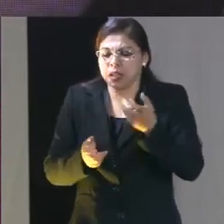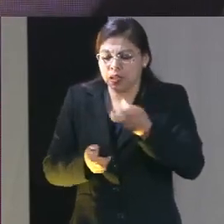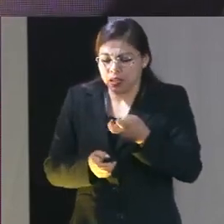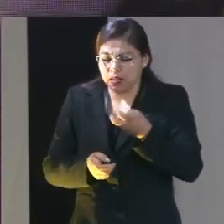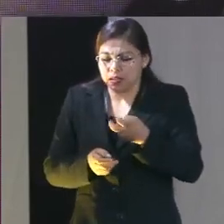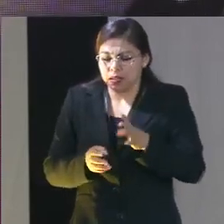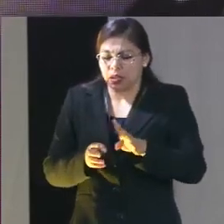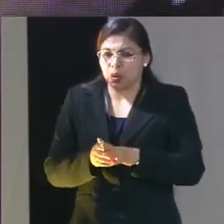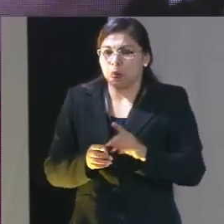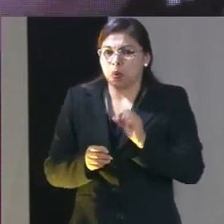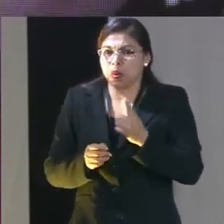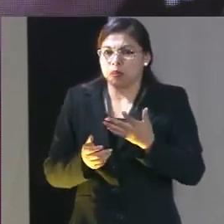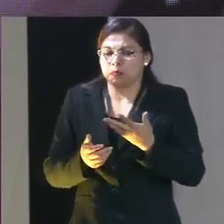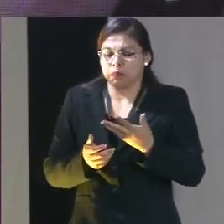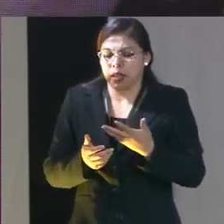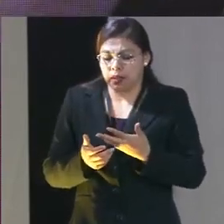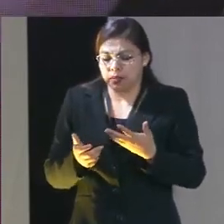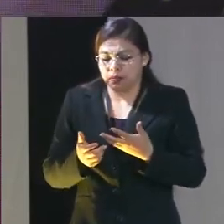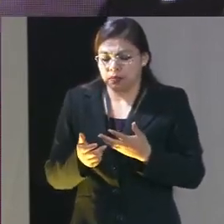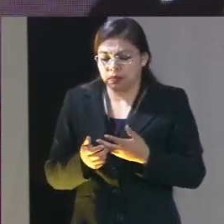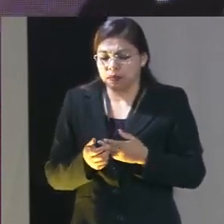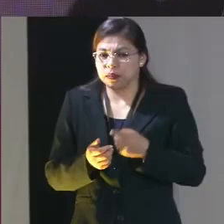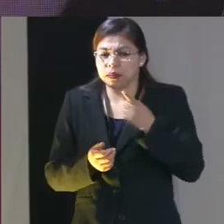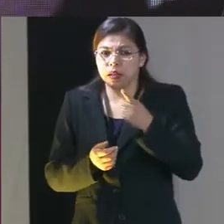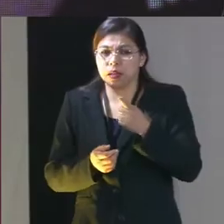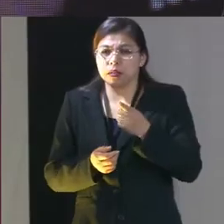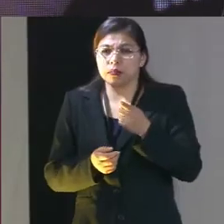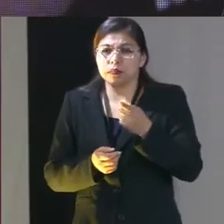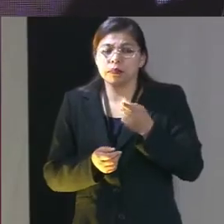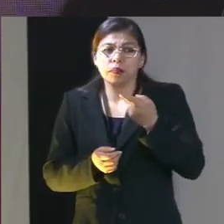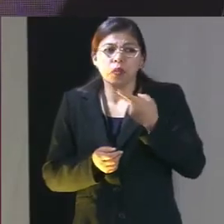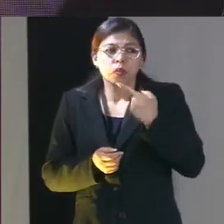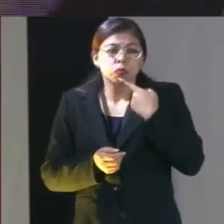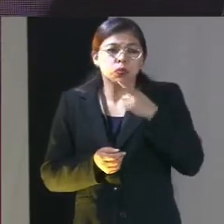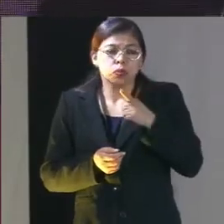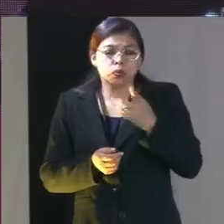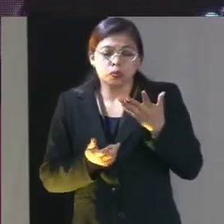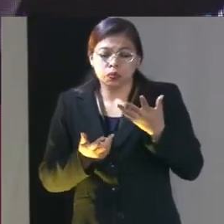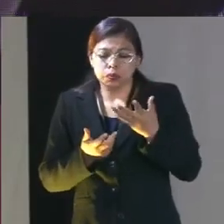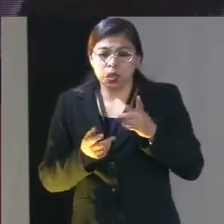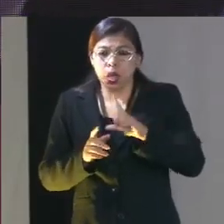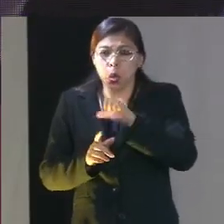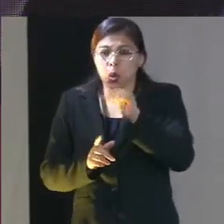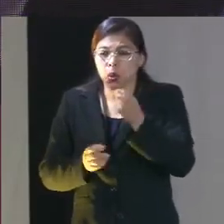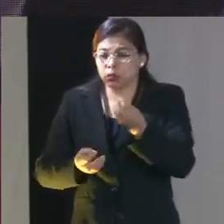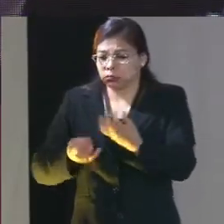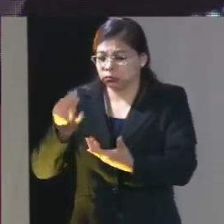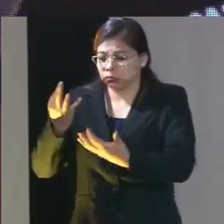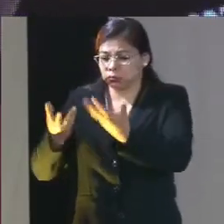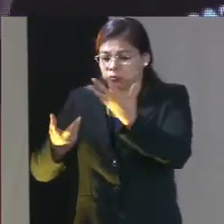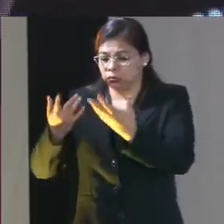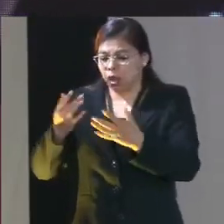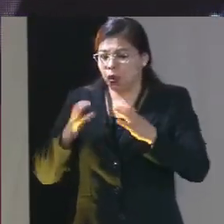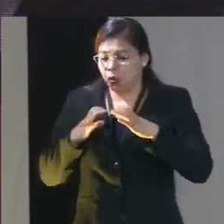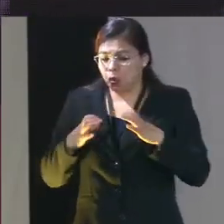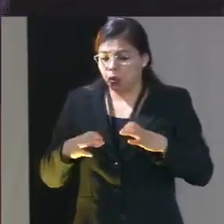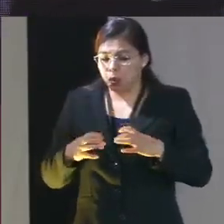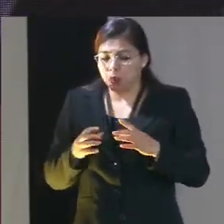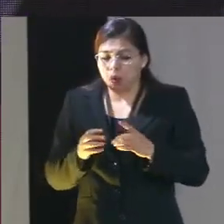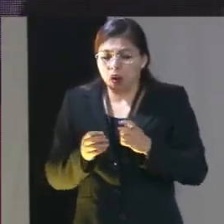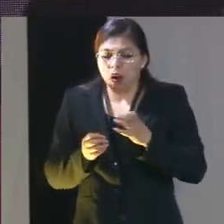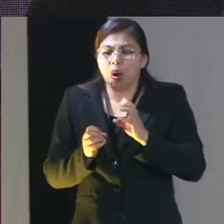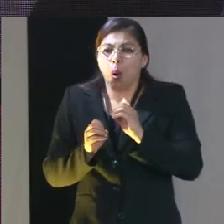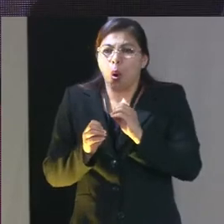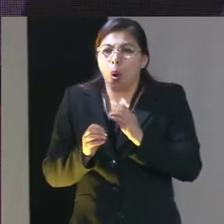también los tribunales seculares, a los acusados de lo que fuera, y luego quemarlos, o enrodarlos,